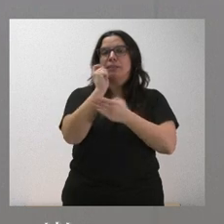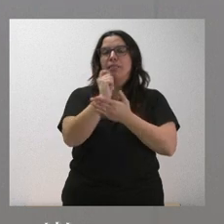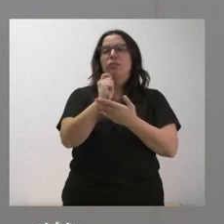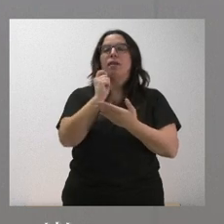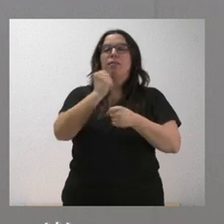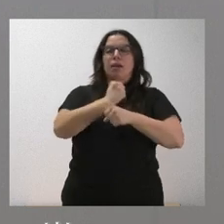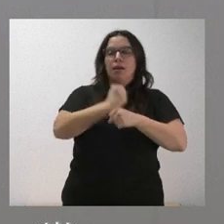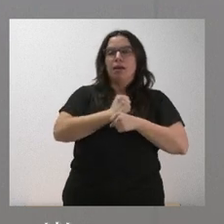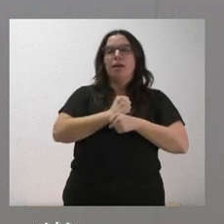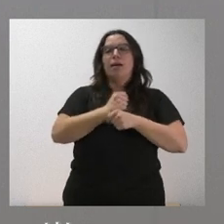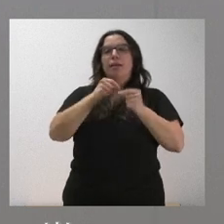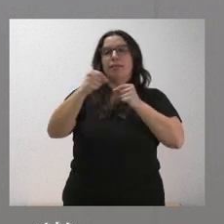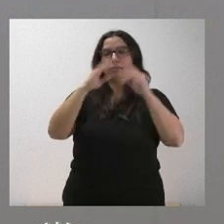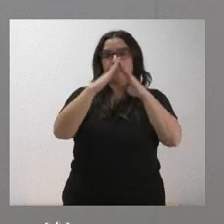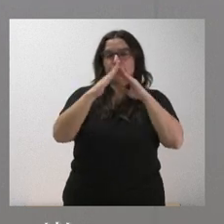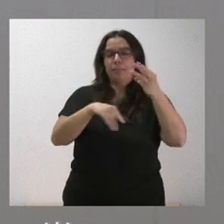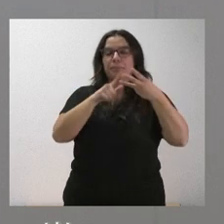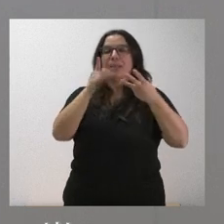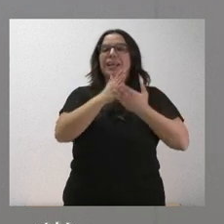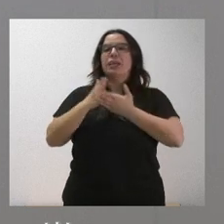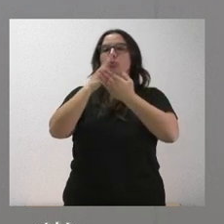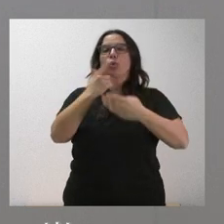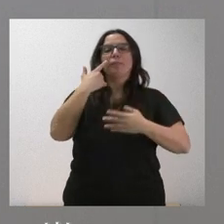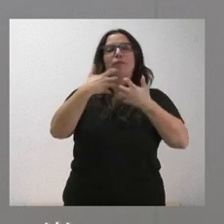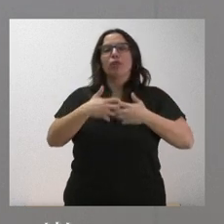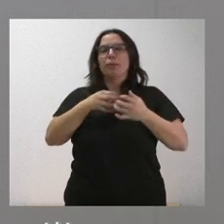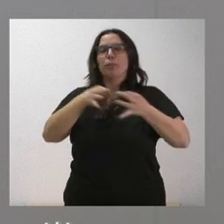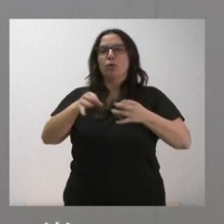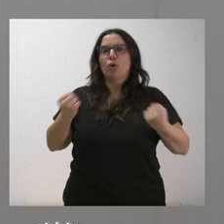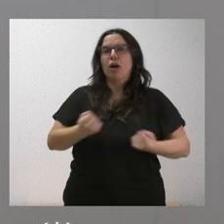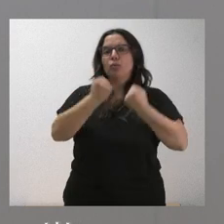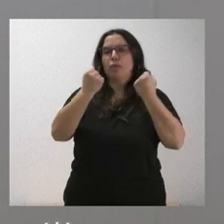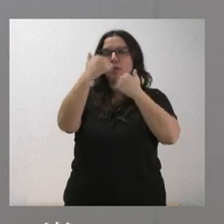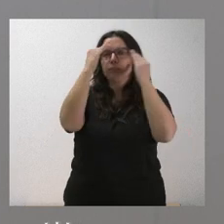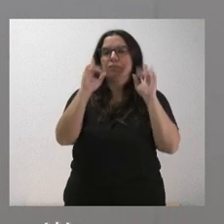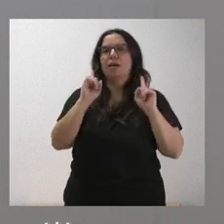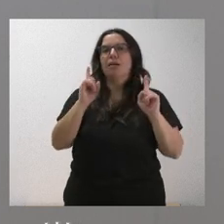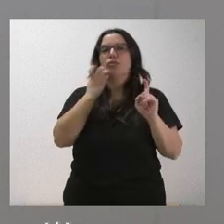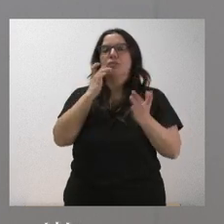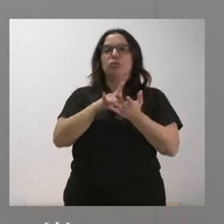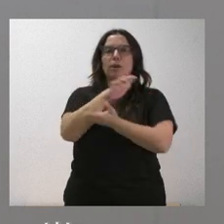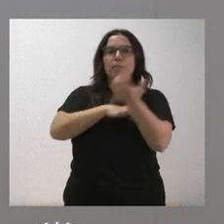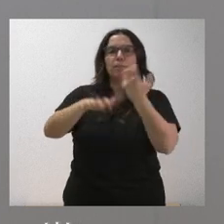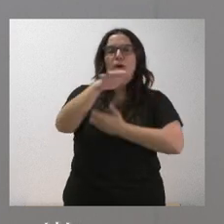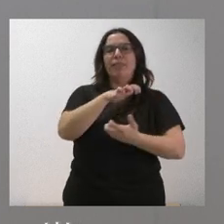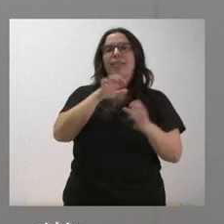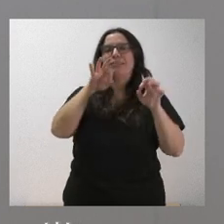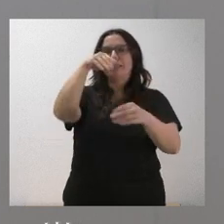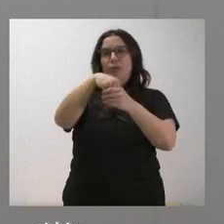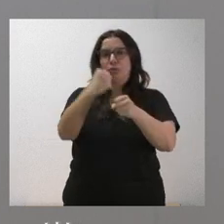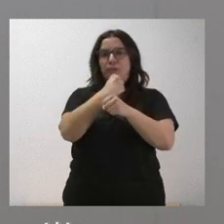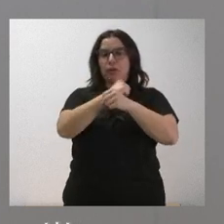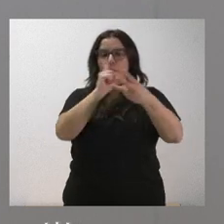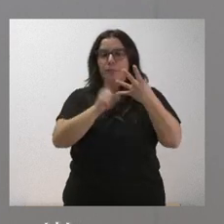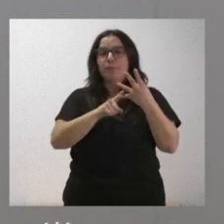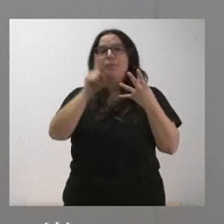en régimen de teletrabajo un estudio sobre el funcionamiento del protocolo de actuación ante situaciones de violencia en el trabajo